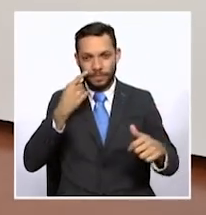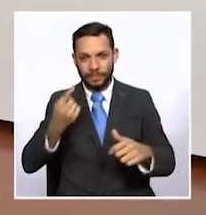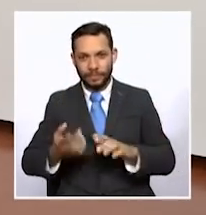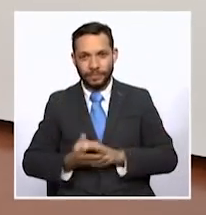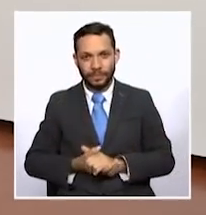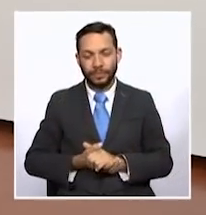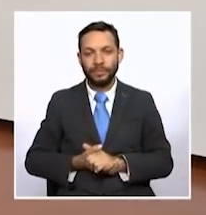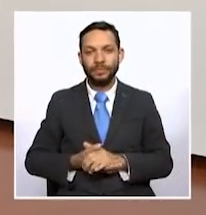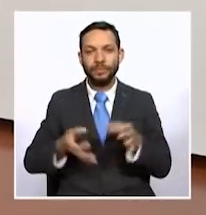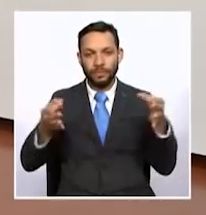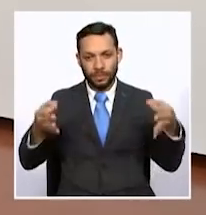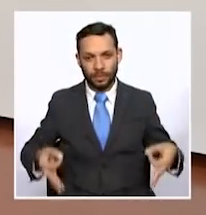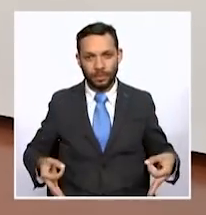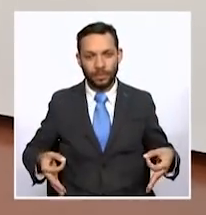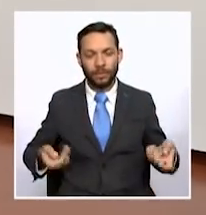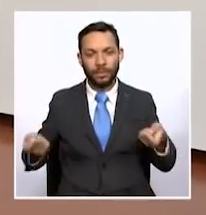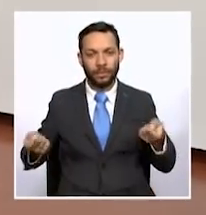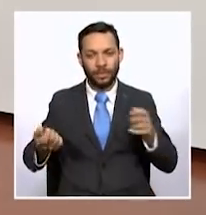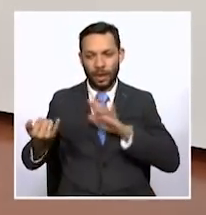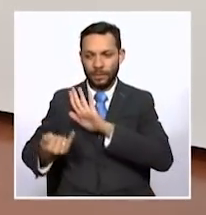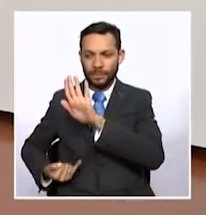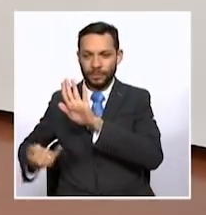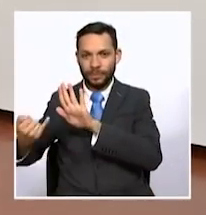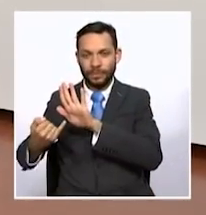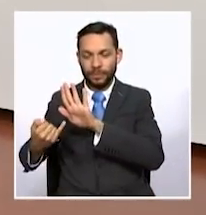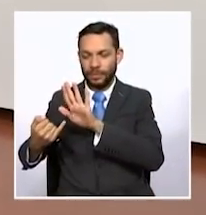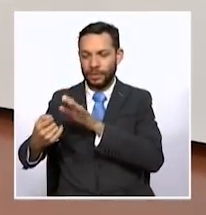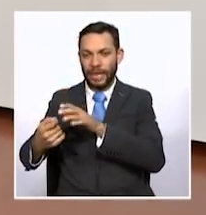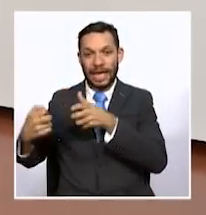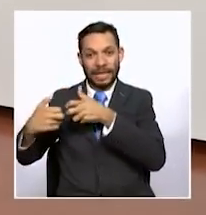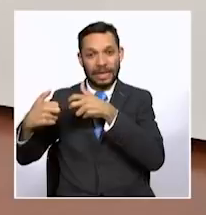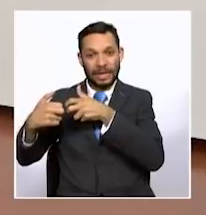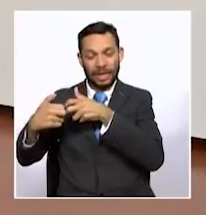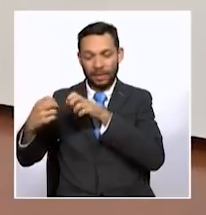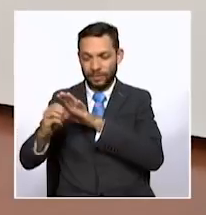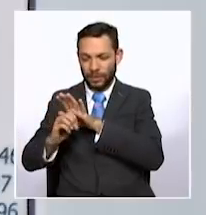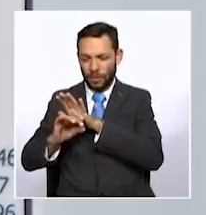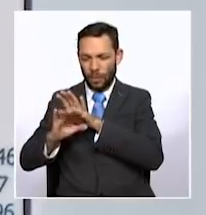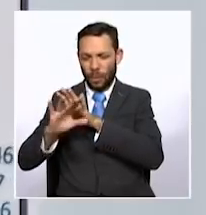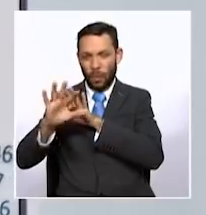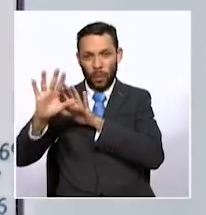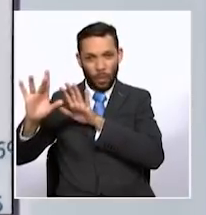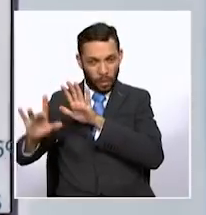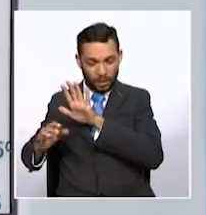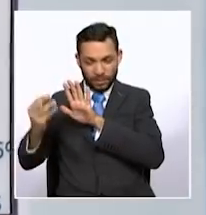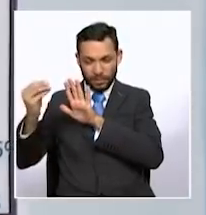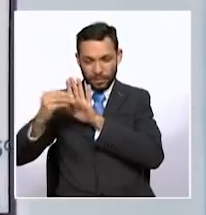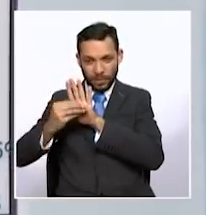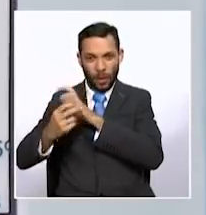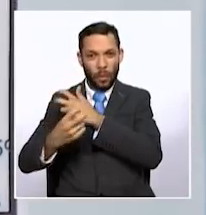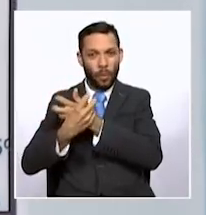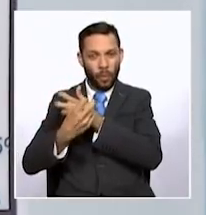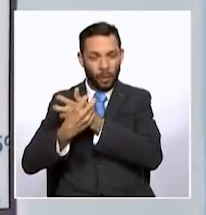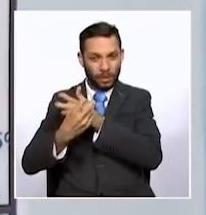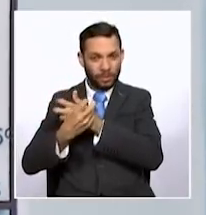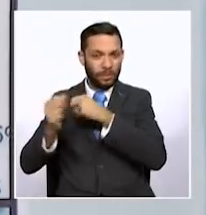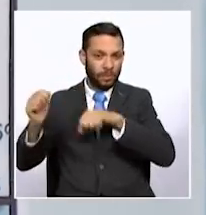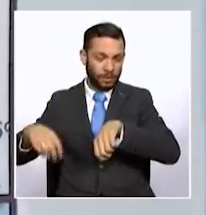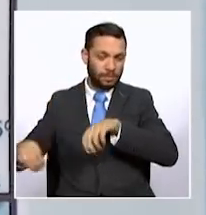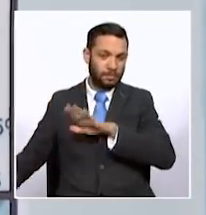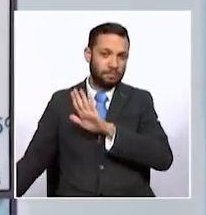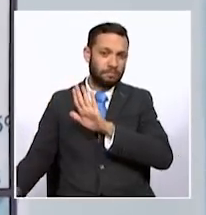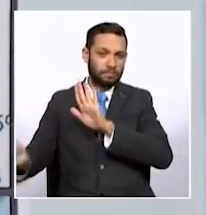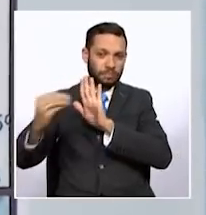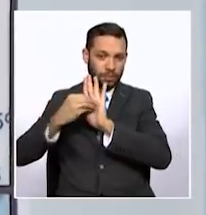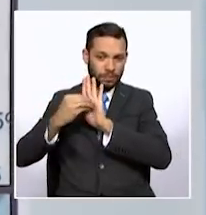una resonancia, la que teníamos ahí en Sí. la pantalla es una resonancia magnética. En esa resonancia que teníamos ahí puesta, ¿qué podemos ver? Entonces, en este momento, bueno, ahí tenemos